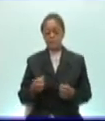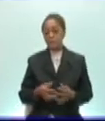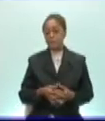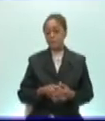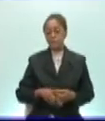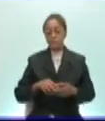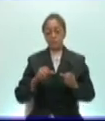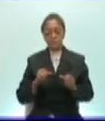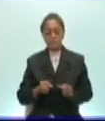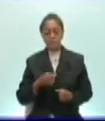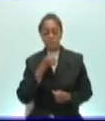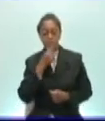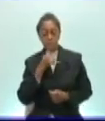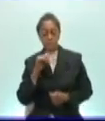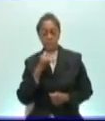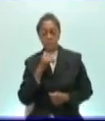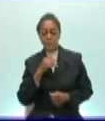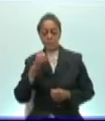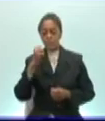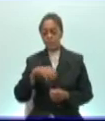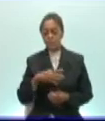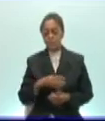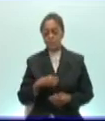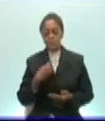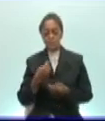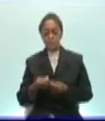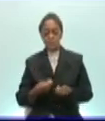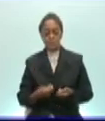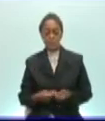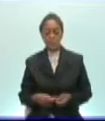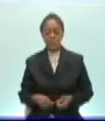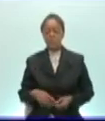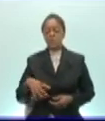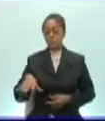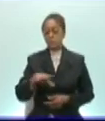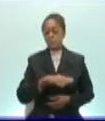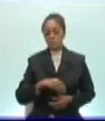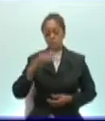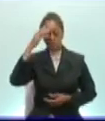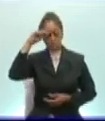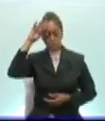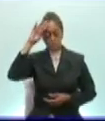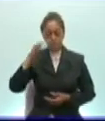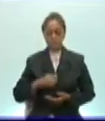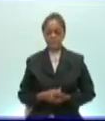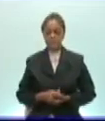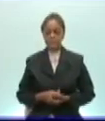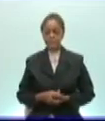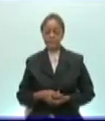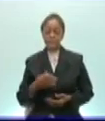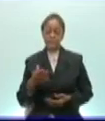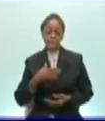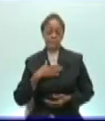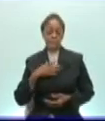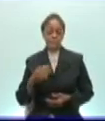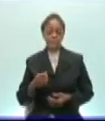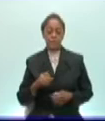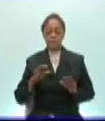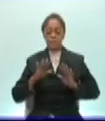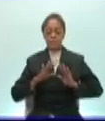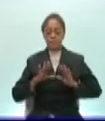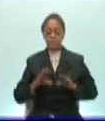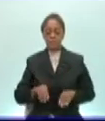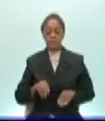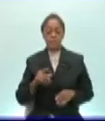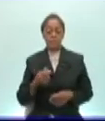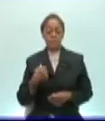domina azúcar, tabaco, minería y comercio. Domina la economía cubana. Y una particularidad entonces en la tregua es que Estados Unidos